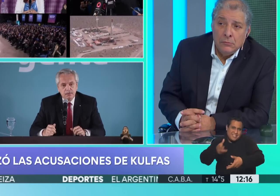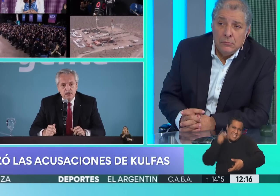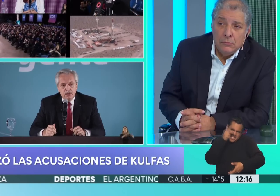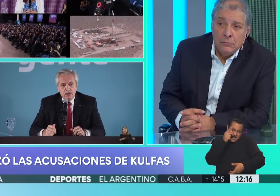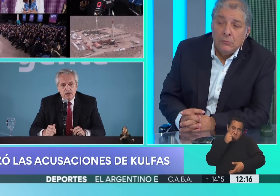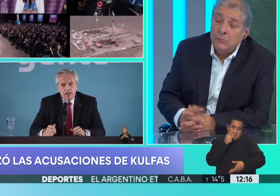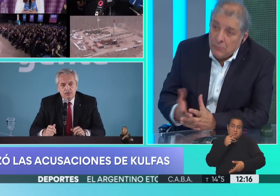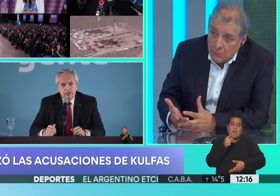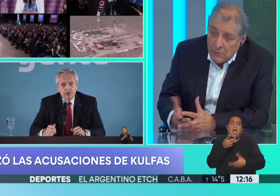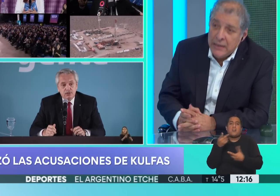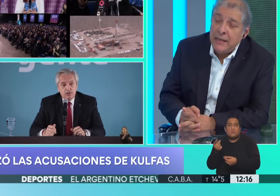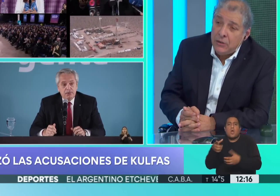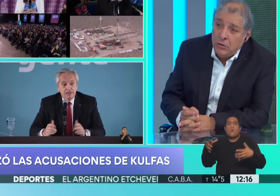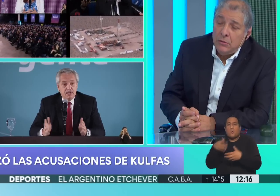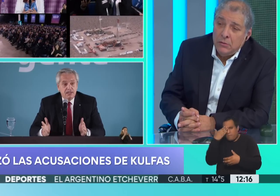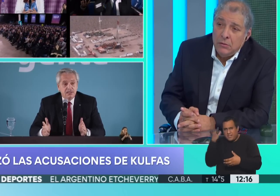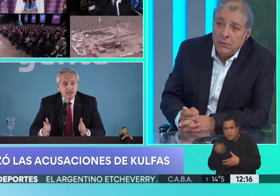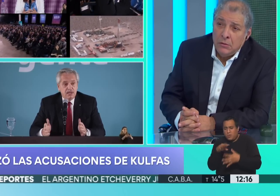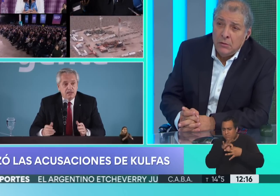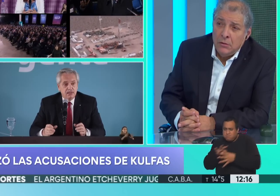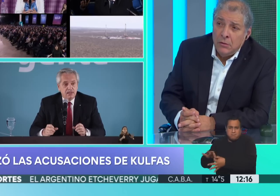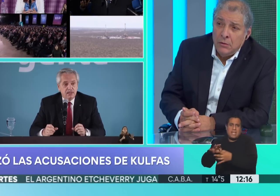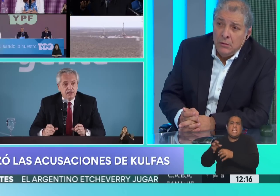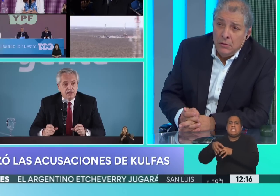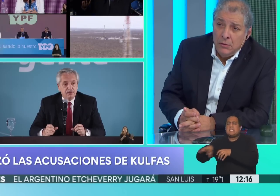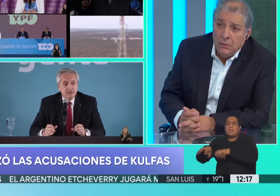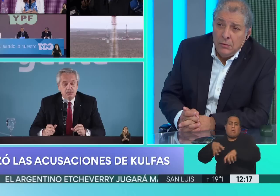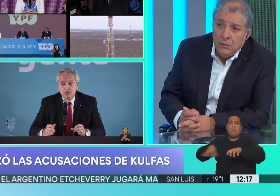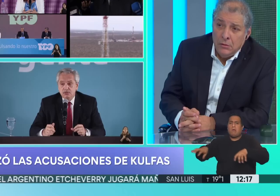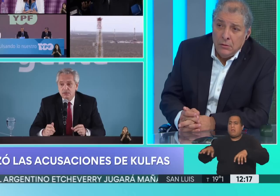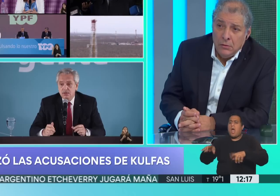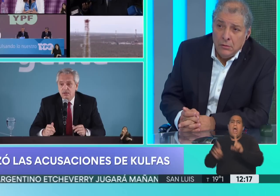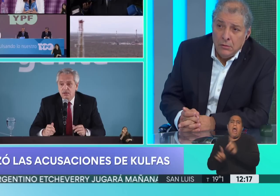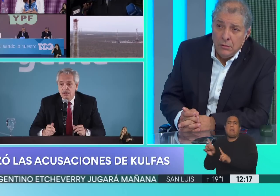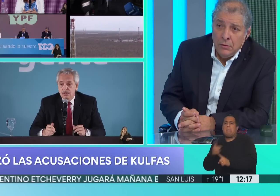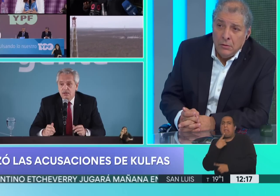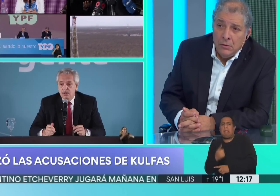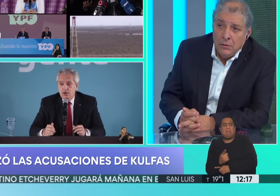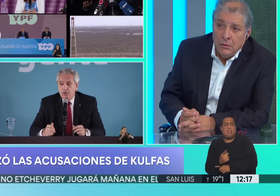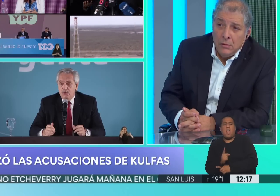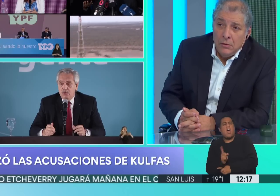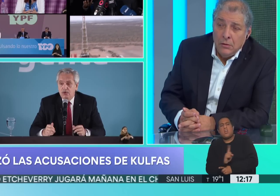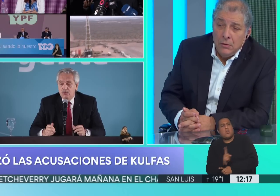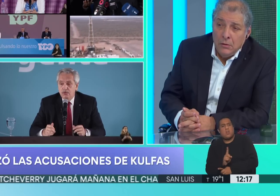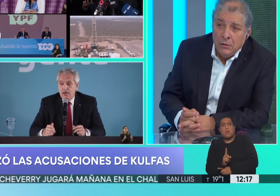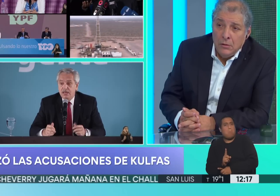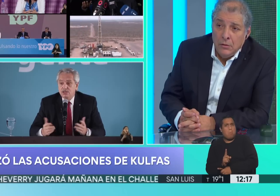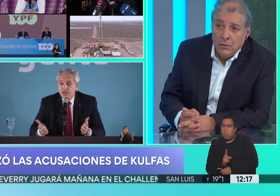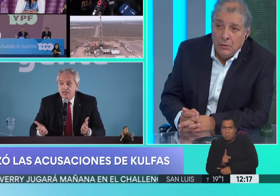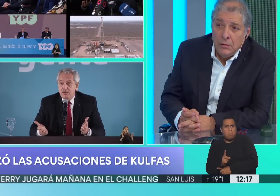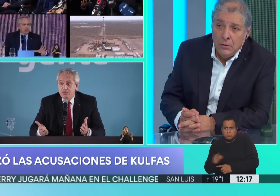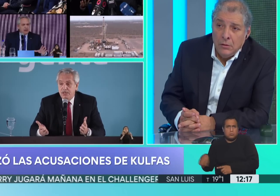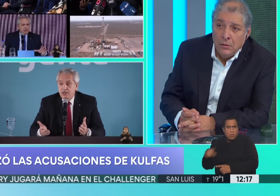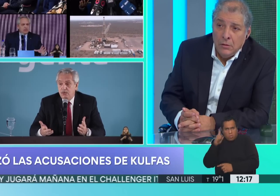al Frente de Todos. Digo, no hay Exacto. sectores dentro del Frente de Todos que pongan algún reparo sobre la necesidad estratégica de esta obra,